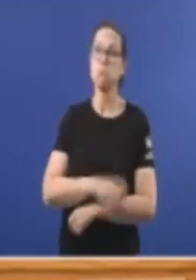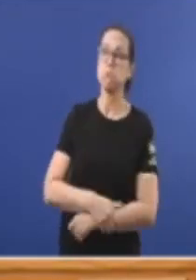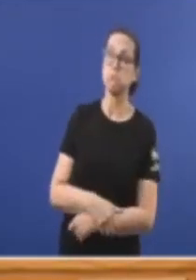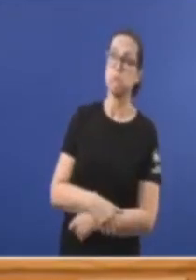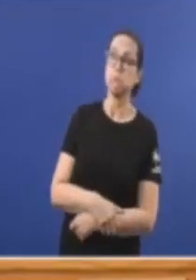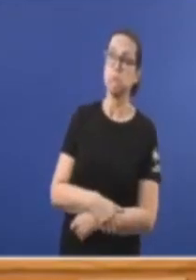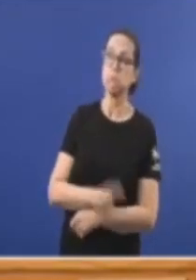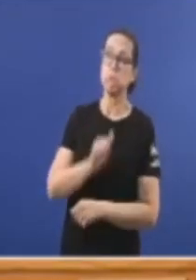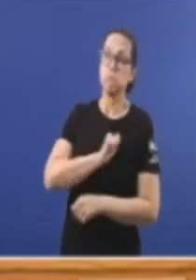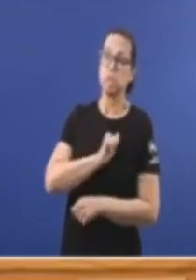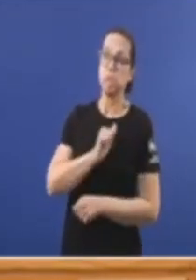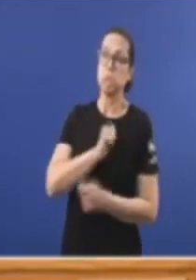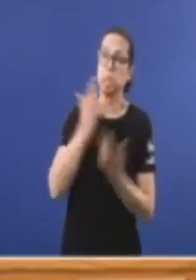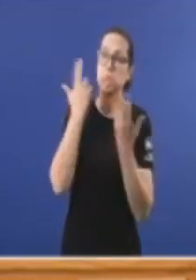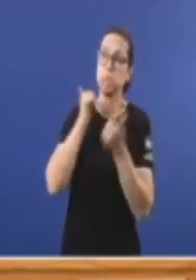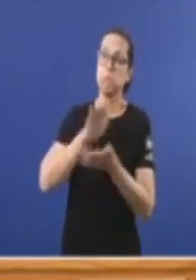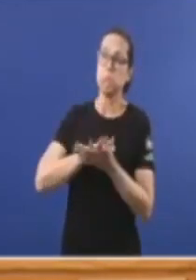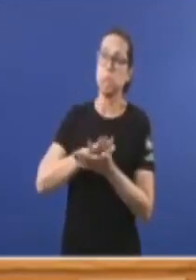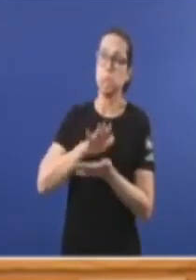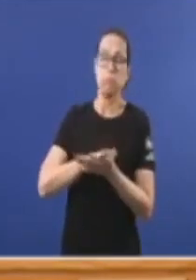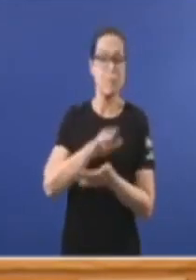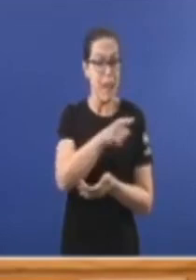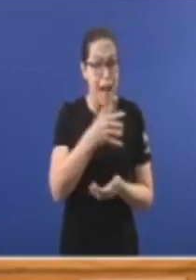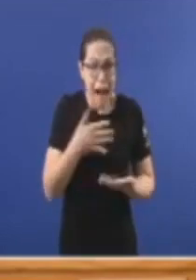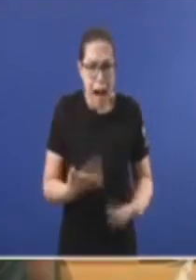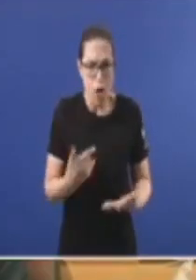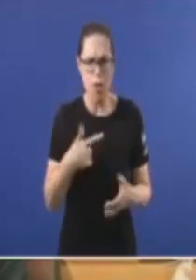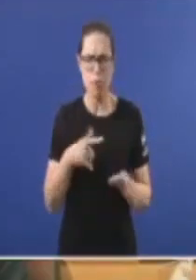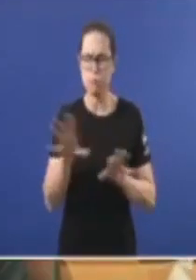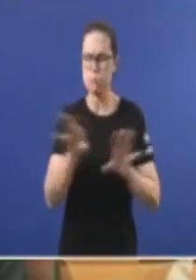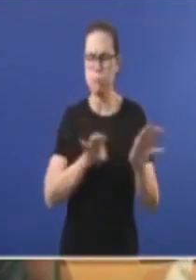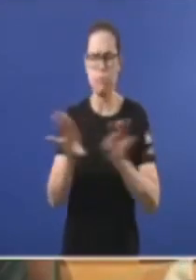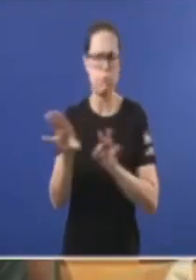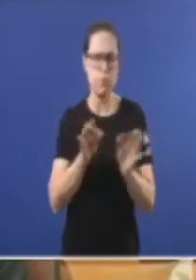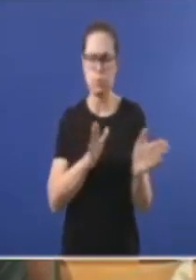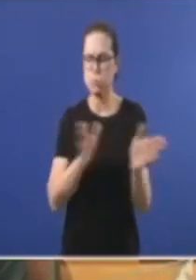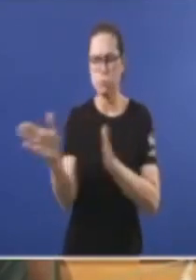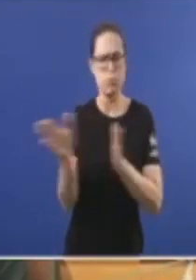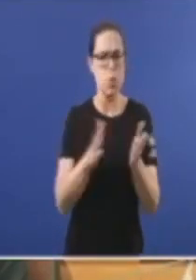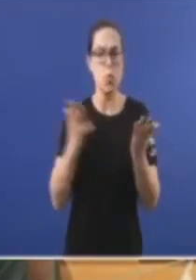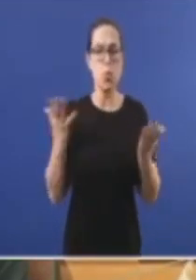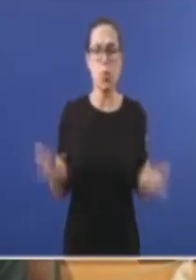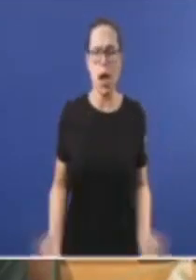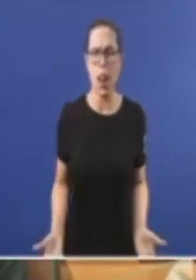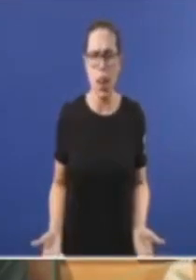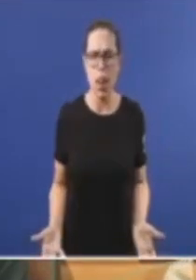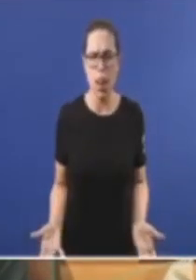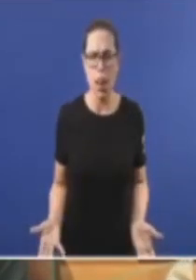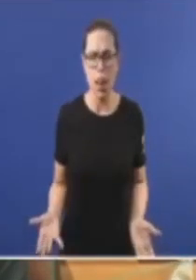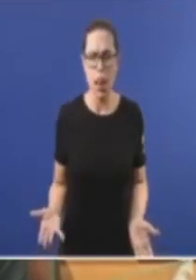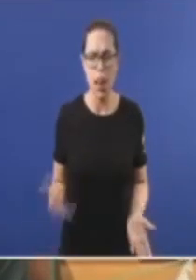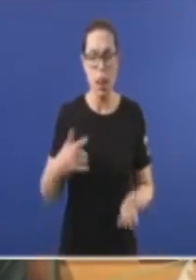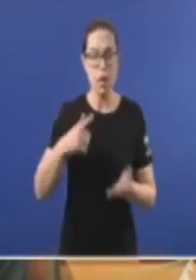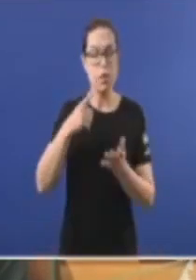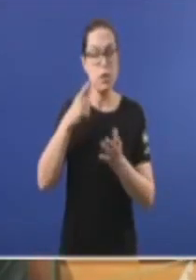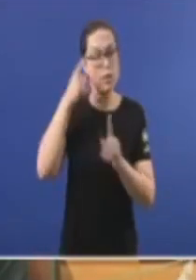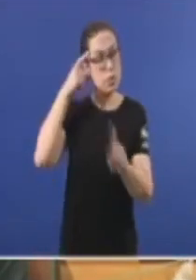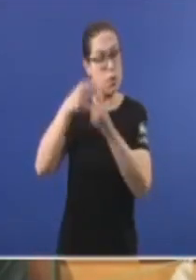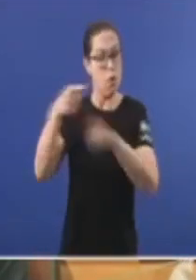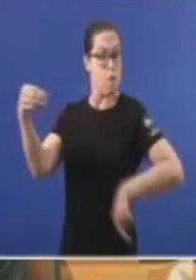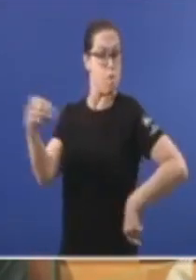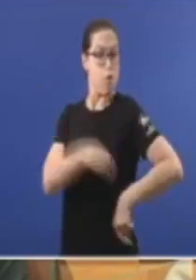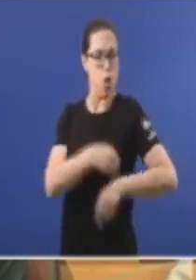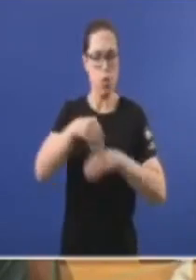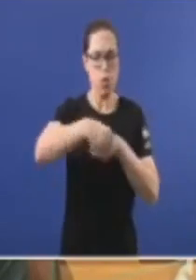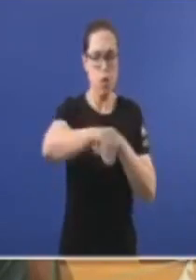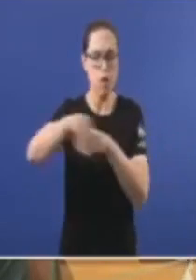liña na que ten que decidir vostede de que lado está. Si vai a seguir defendendo unha visión centralizada do fondo ou si